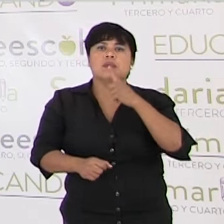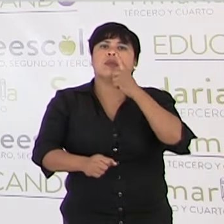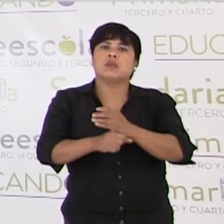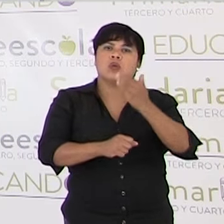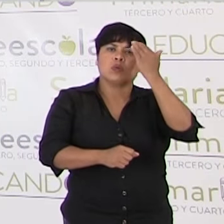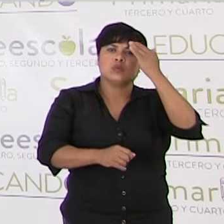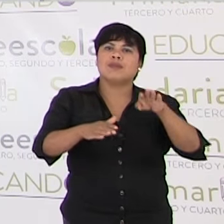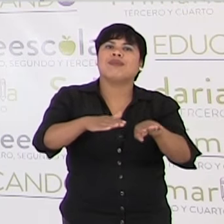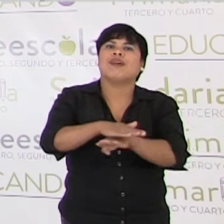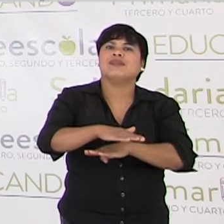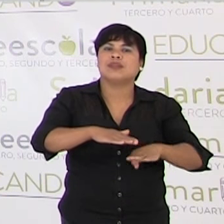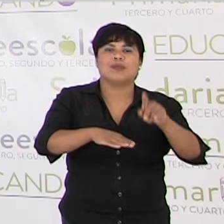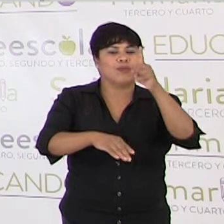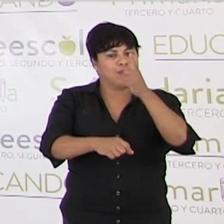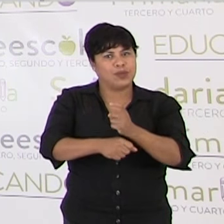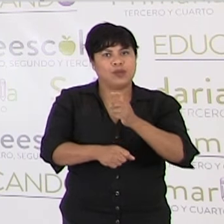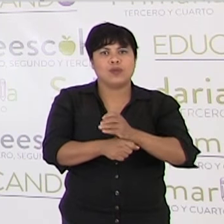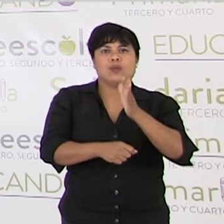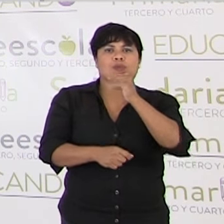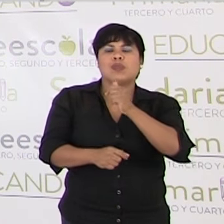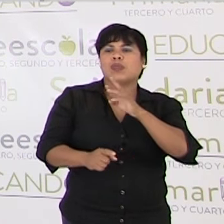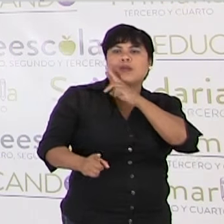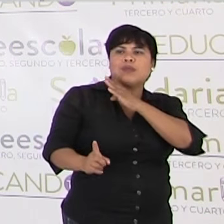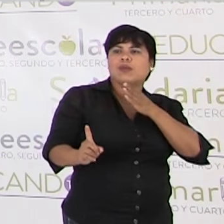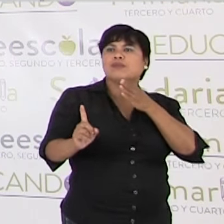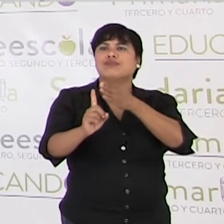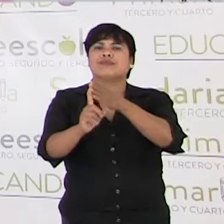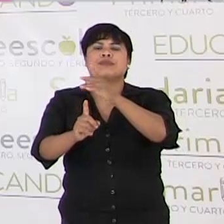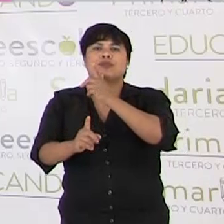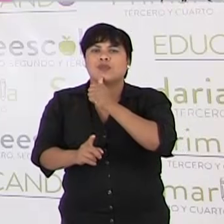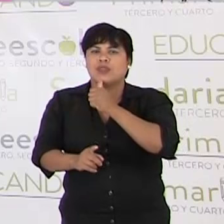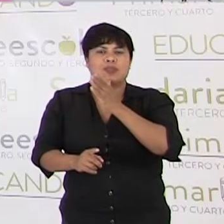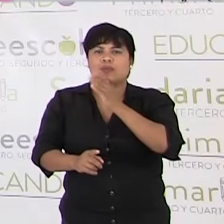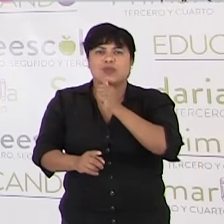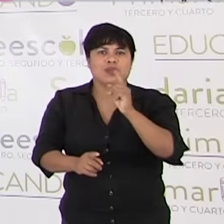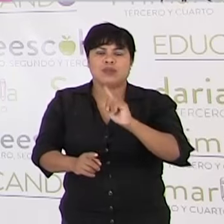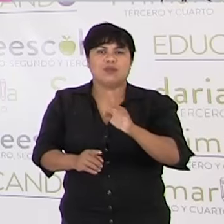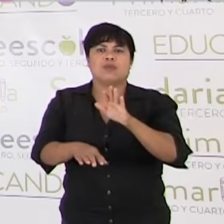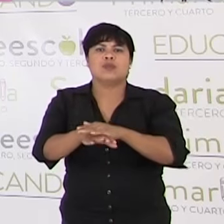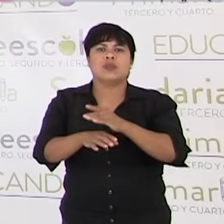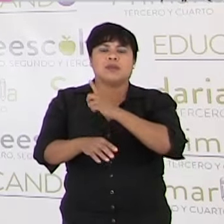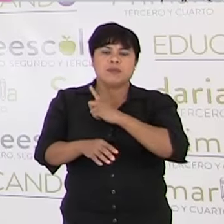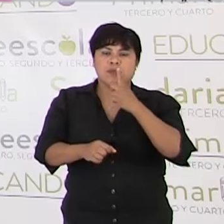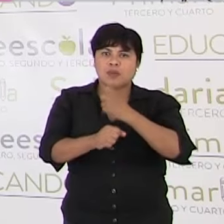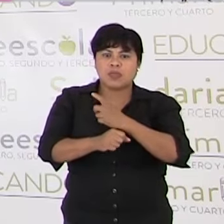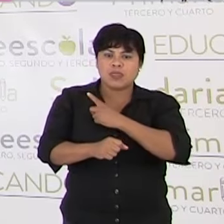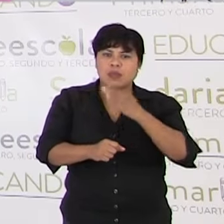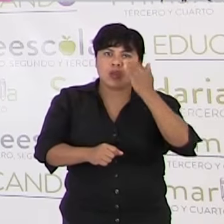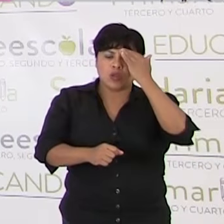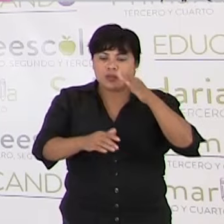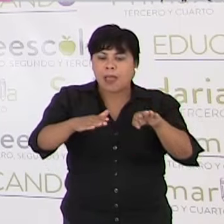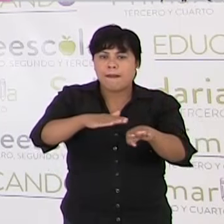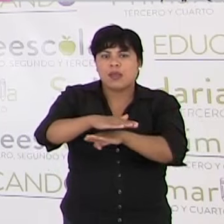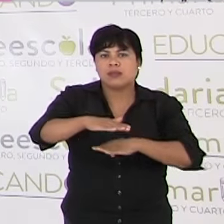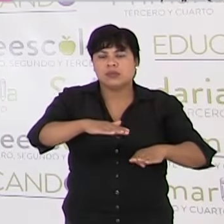lo básico, ¿sí? No podemos empezar abordando con algunos conceptos, algunos